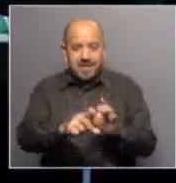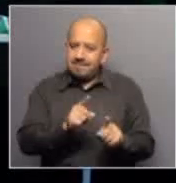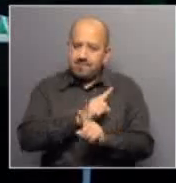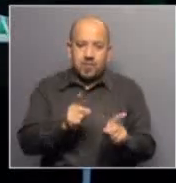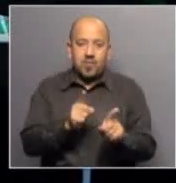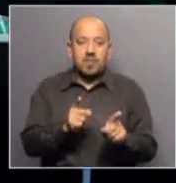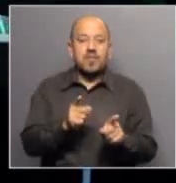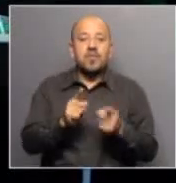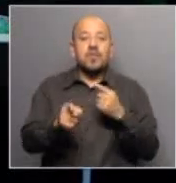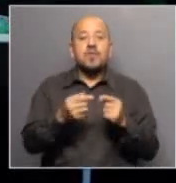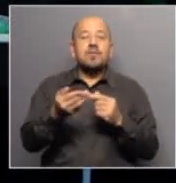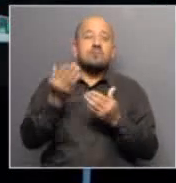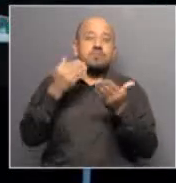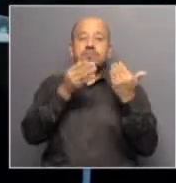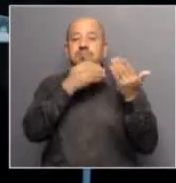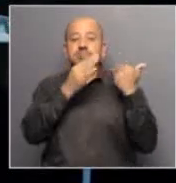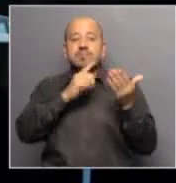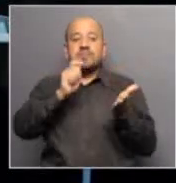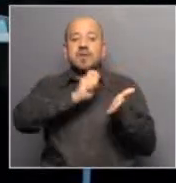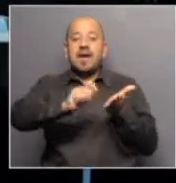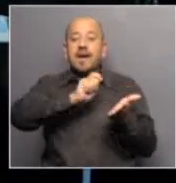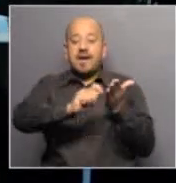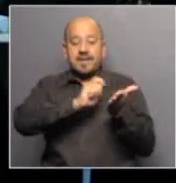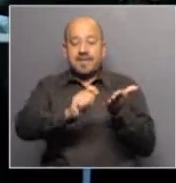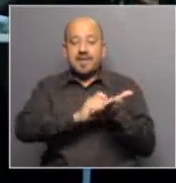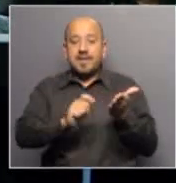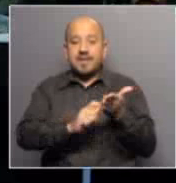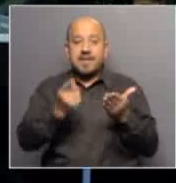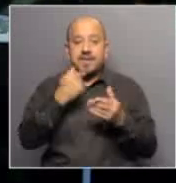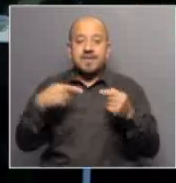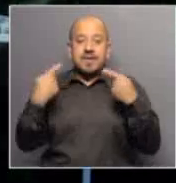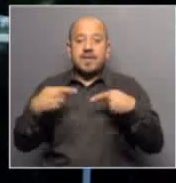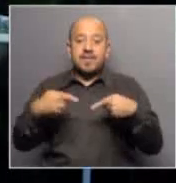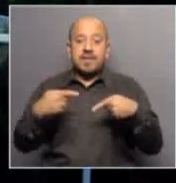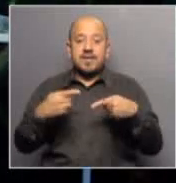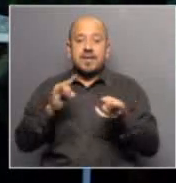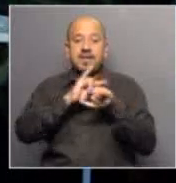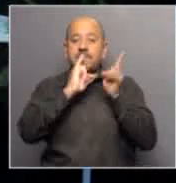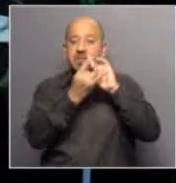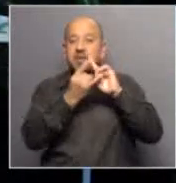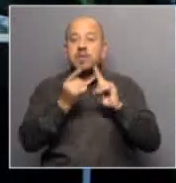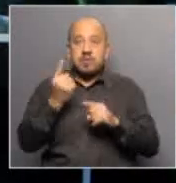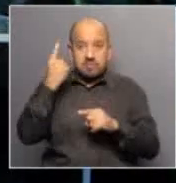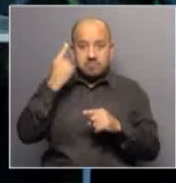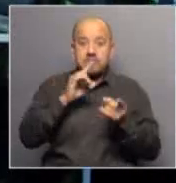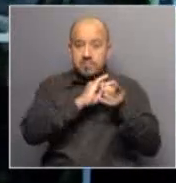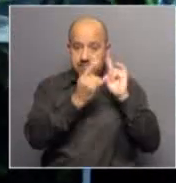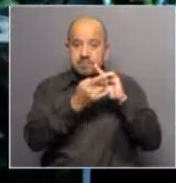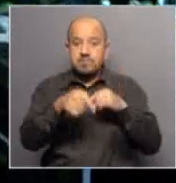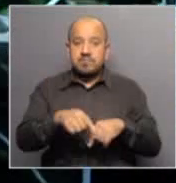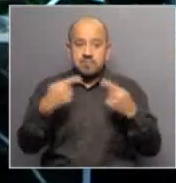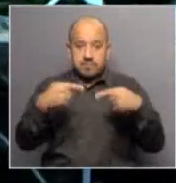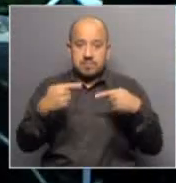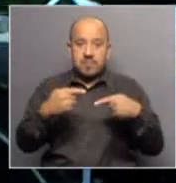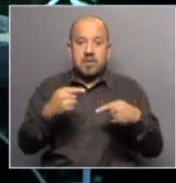Es más, te digo, revisemos las actas del debate parlamentario de la ley, que es muy bueno, fue un muy buen debate, yo lo seguí